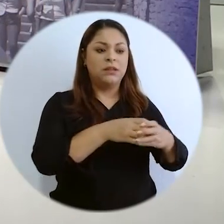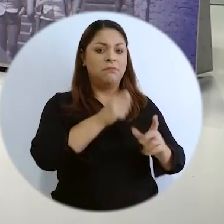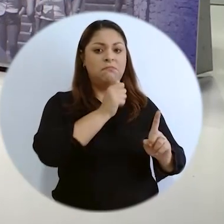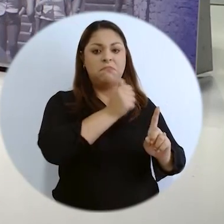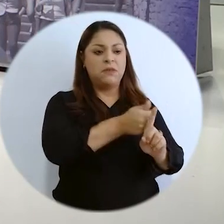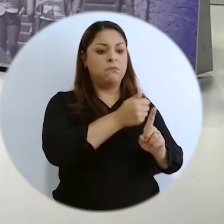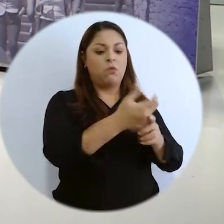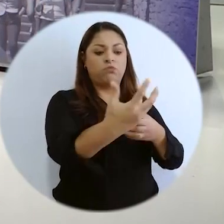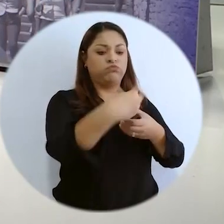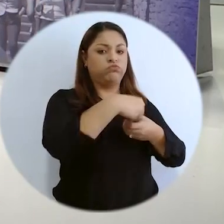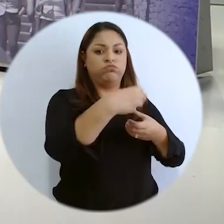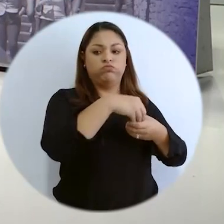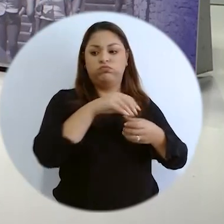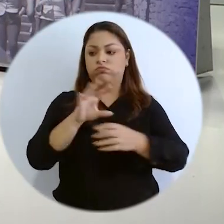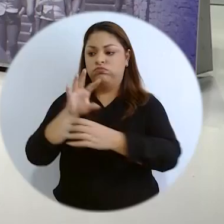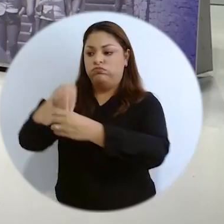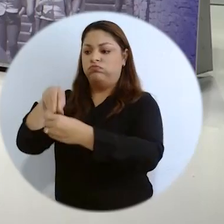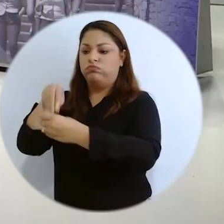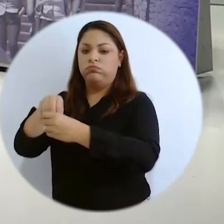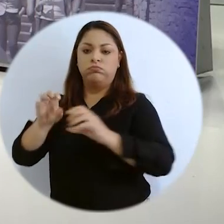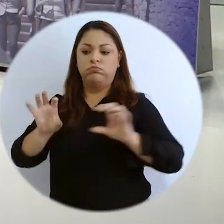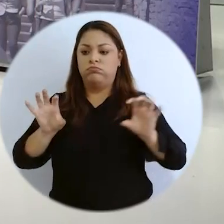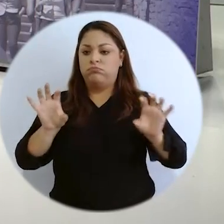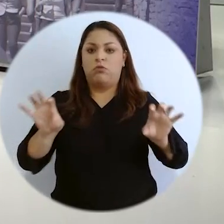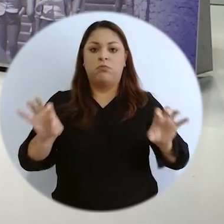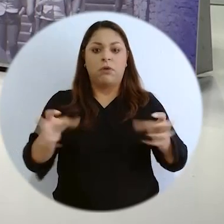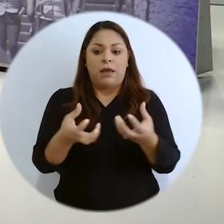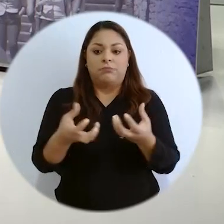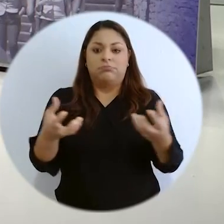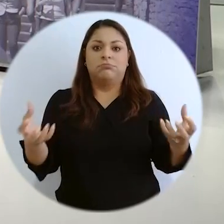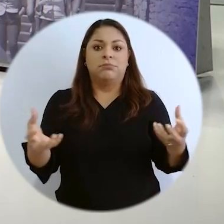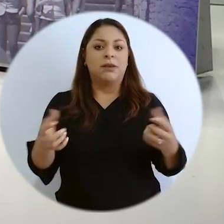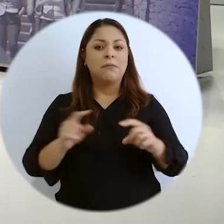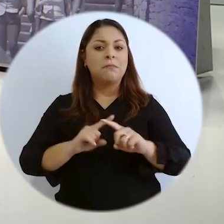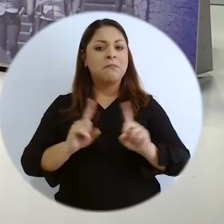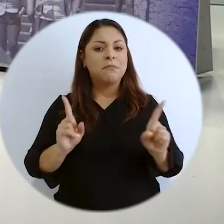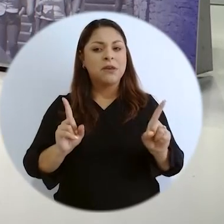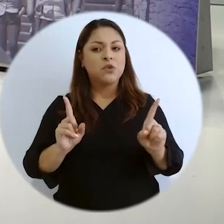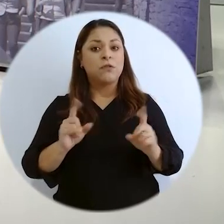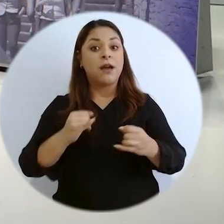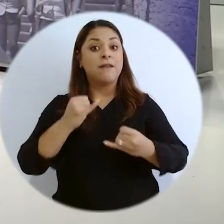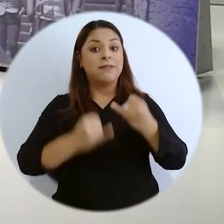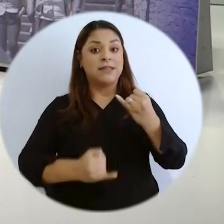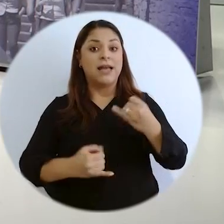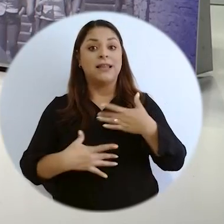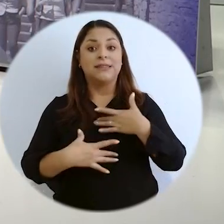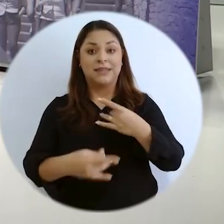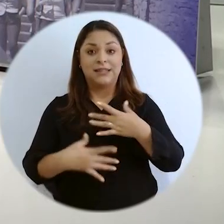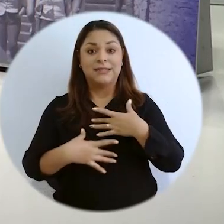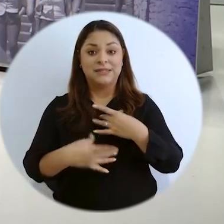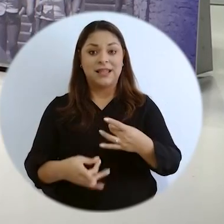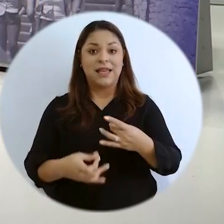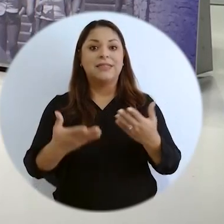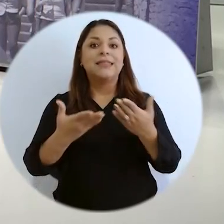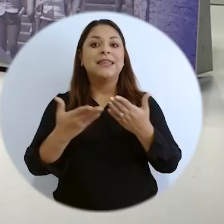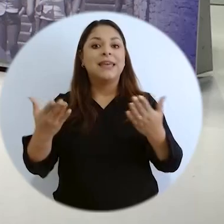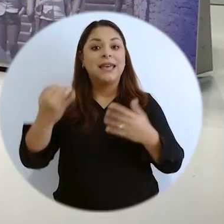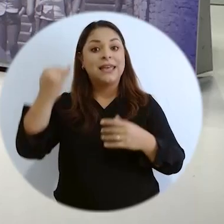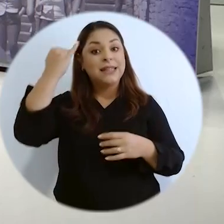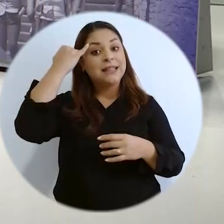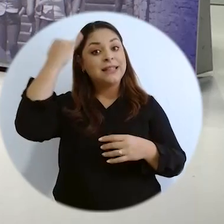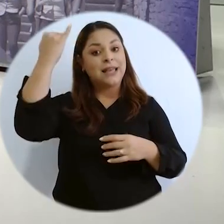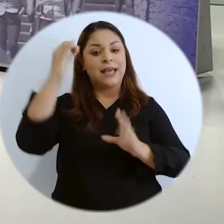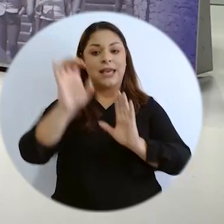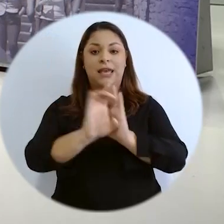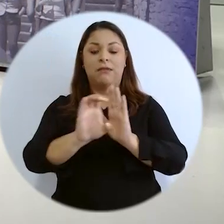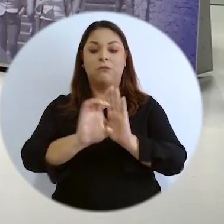su saco para ver más o menos qué va consiguiendo, porque al final lo que es muy interesante es que detrás